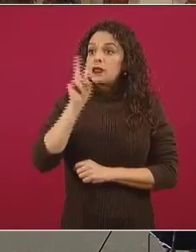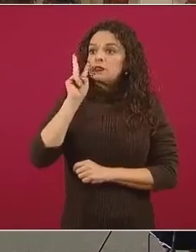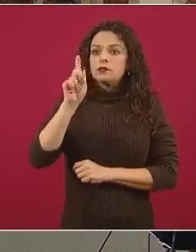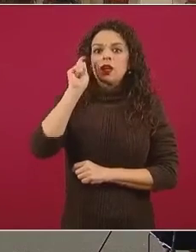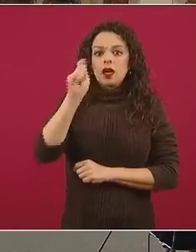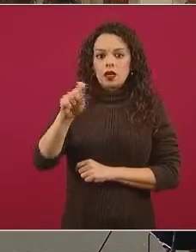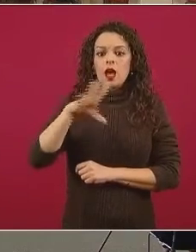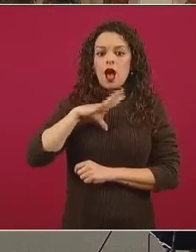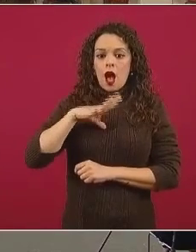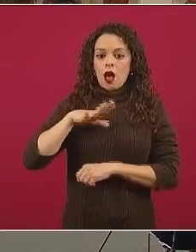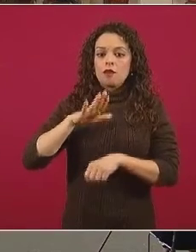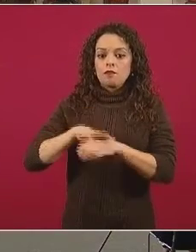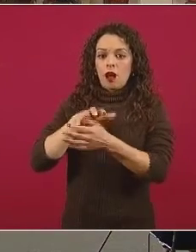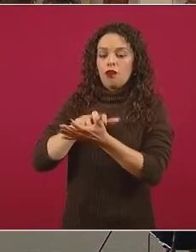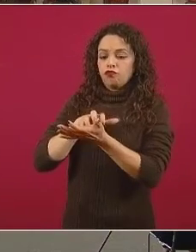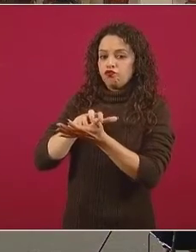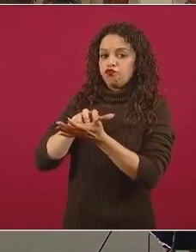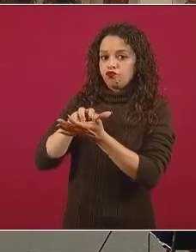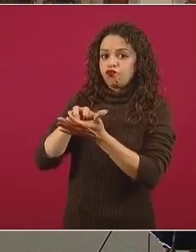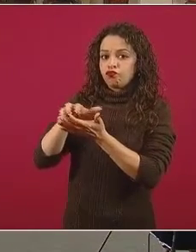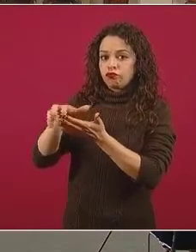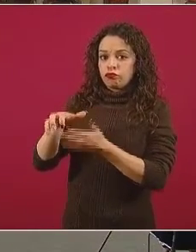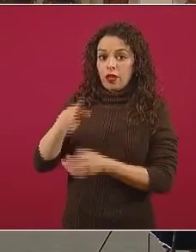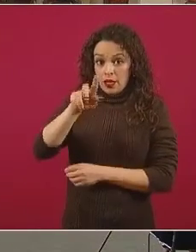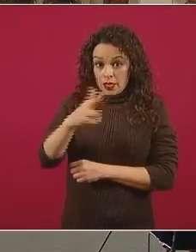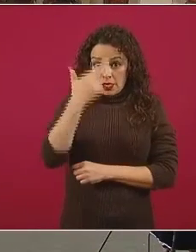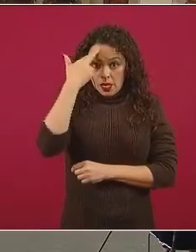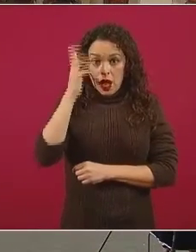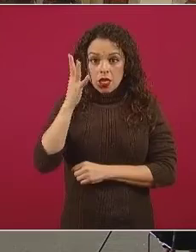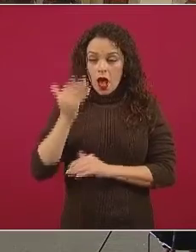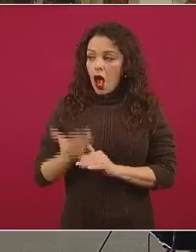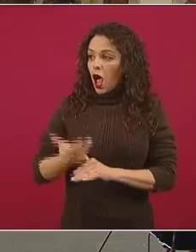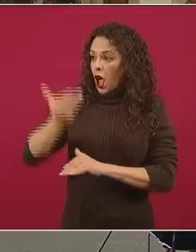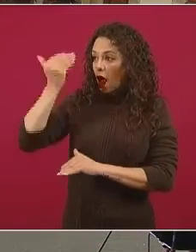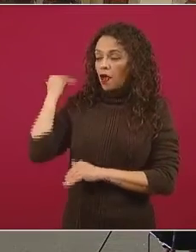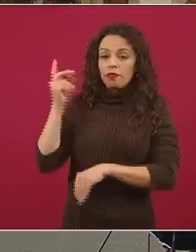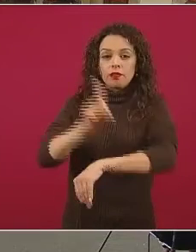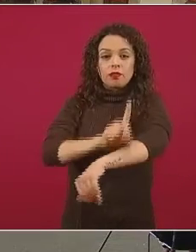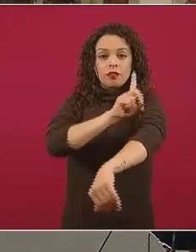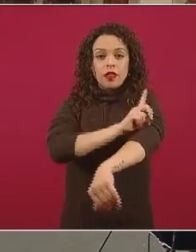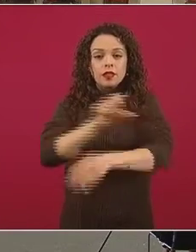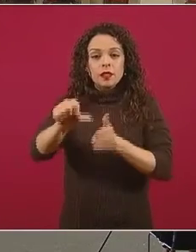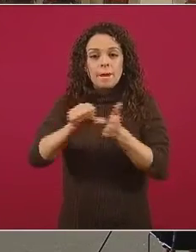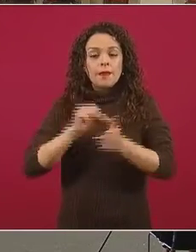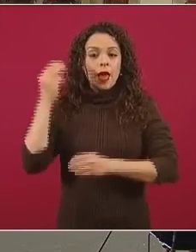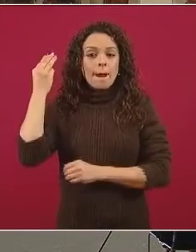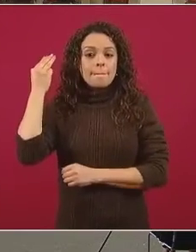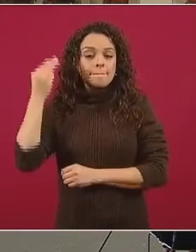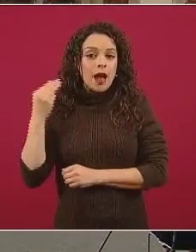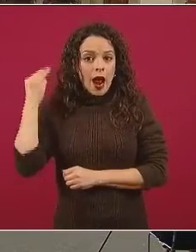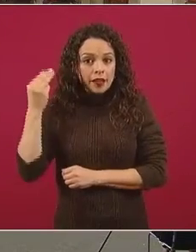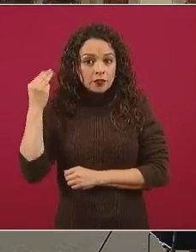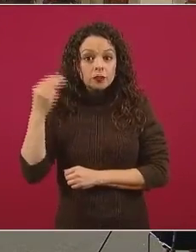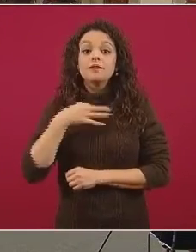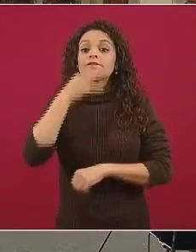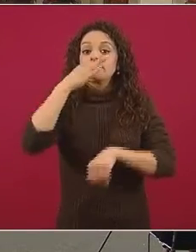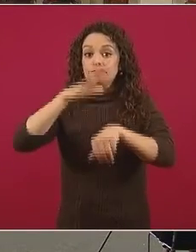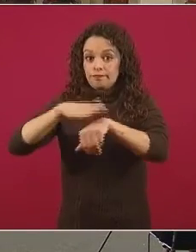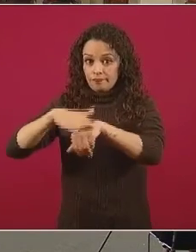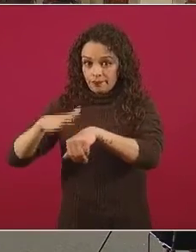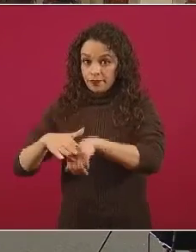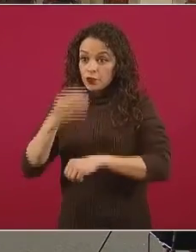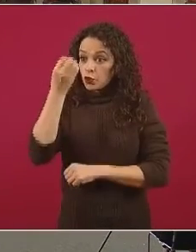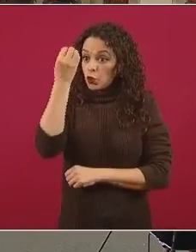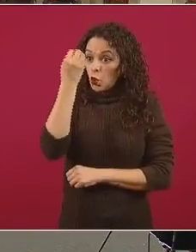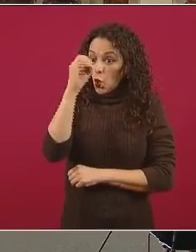incremento. Recordar que esto lo habíamos advertido desde marzo, que llegaríamos a octubre con una reducción